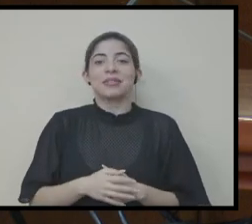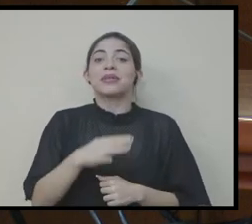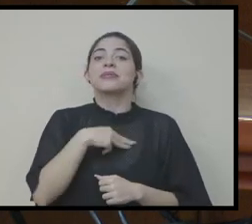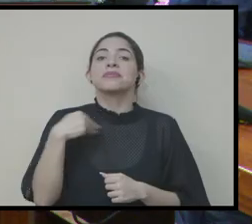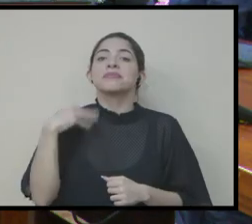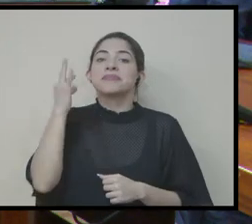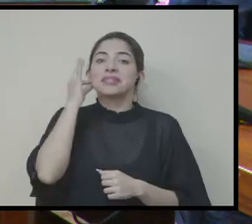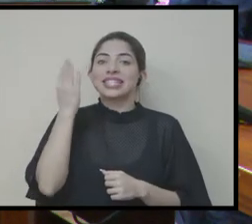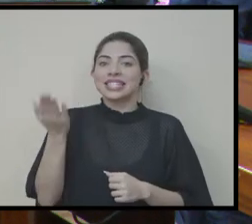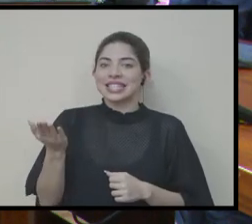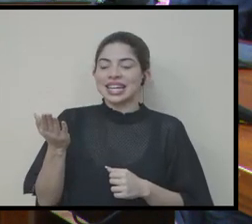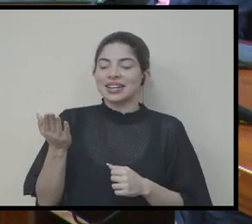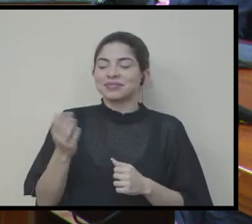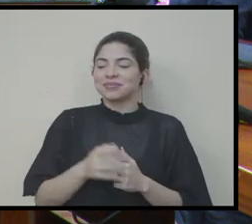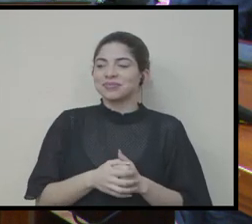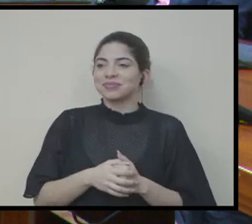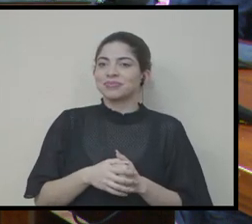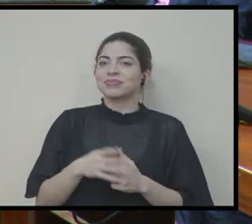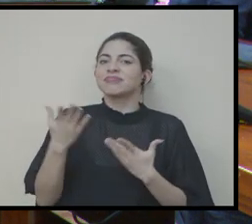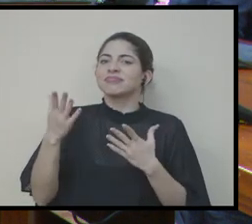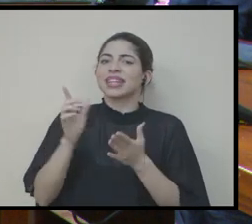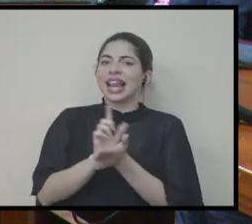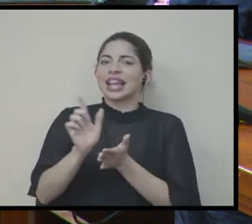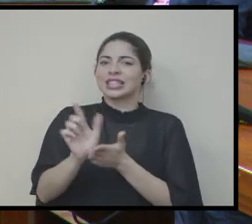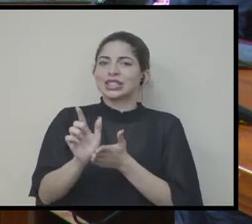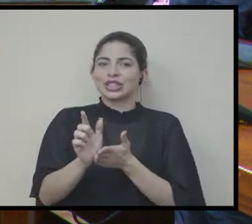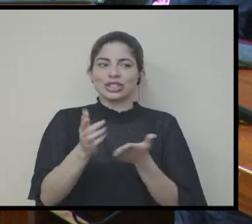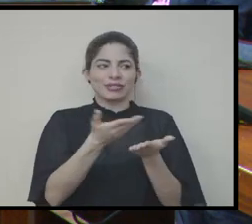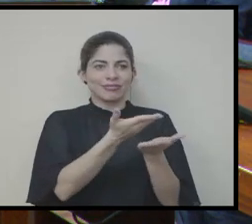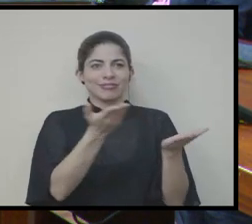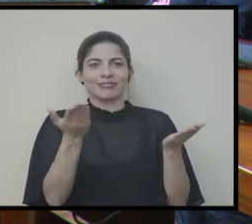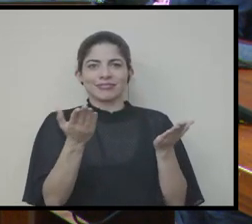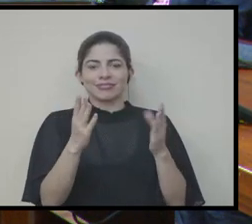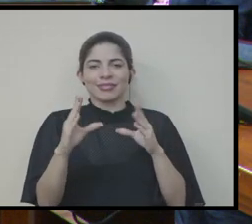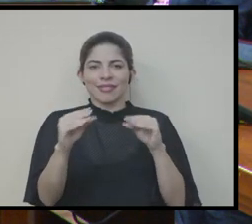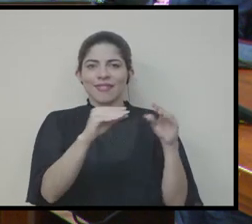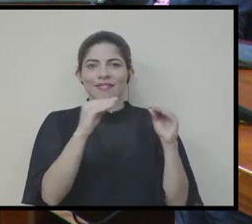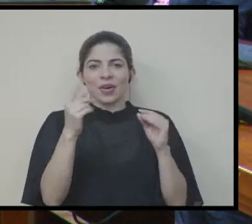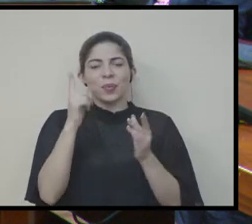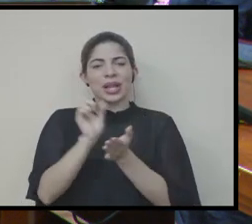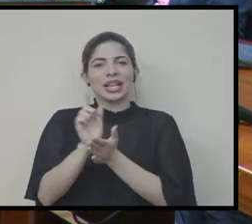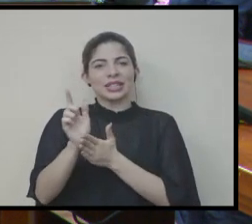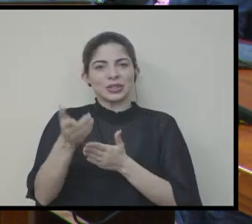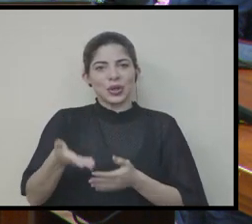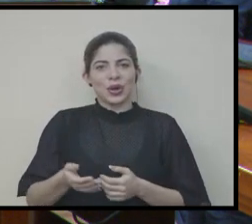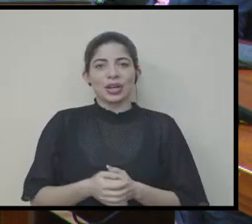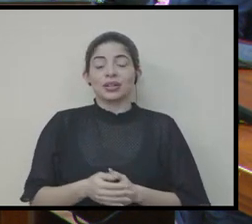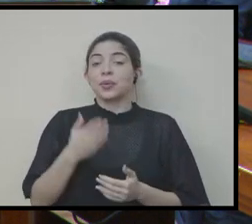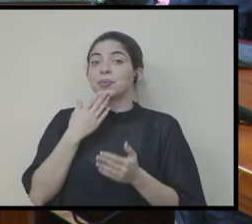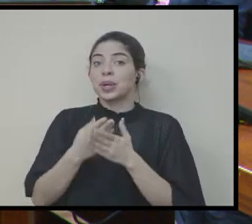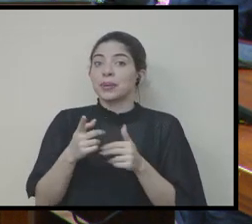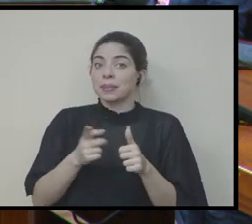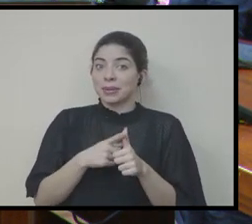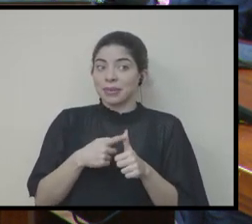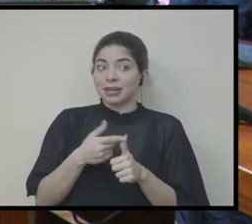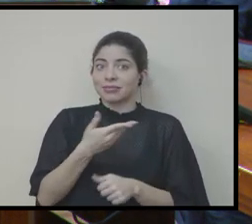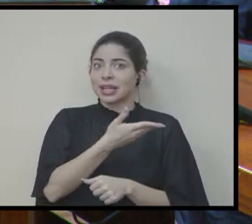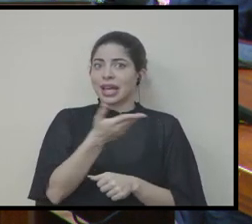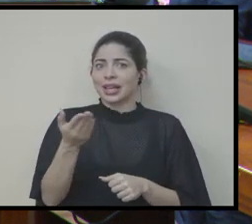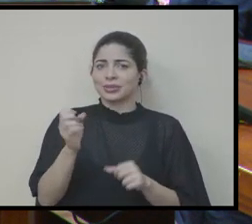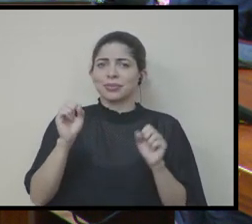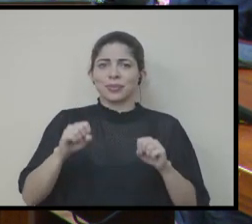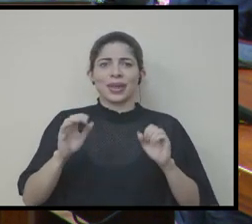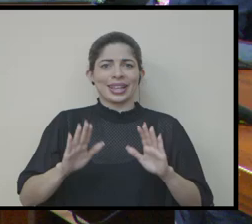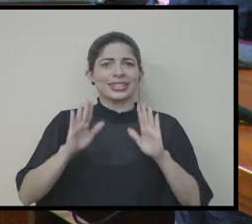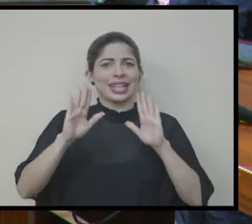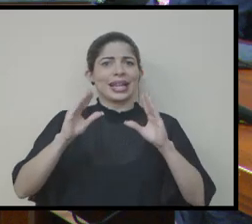Ministra, ¿qué enseñanza podemos sacar de lo que hemos aprendido, de escuchado hoy? Bueno, primero que ellos podrían ser